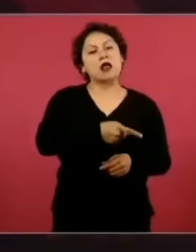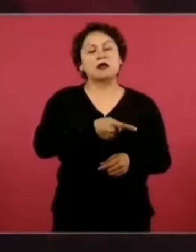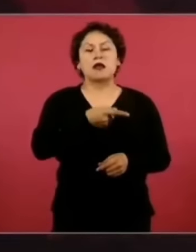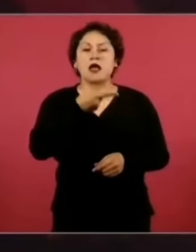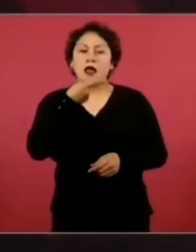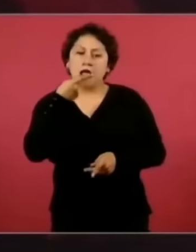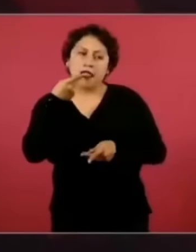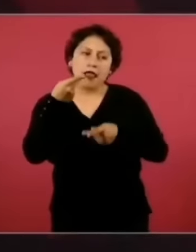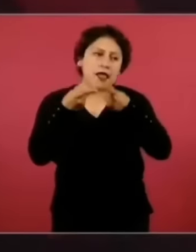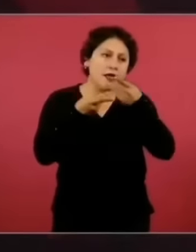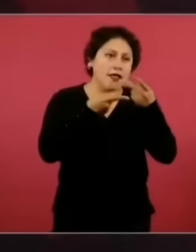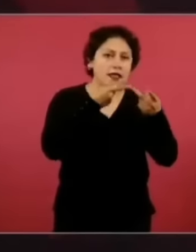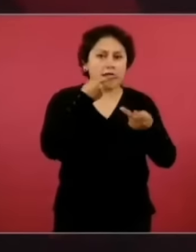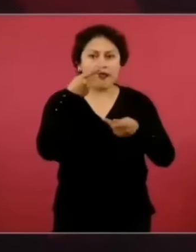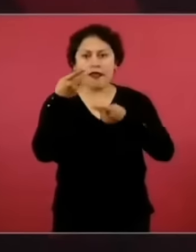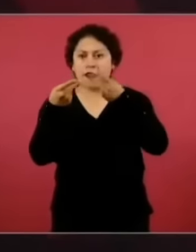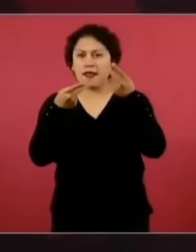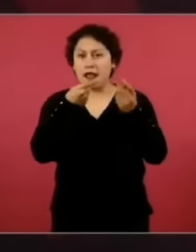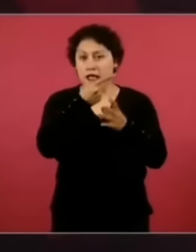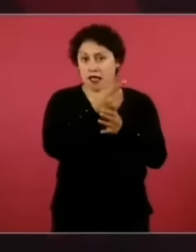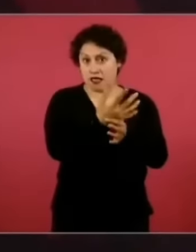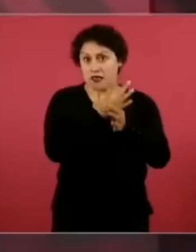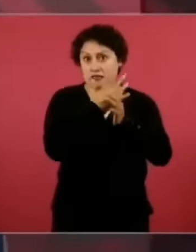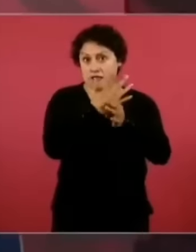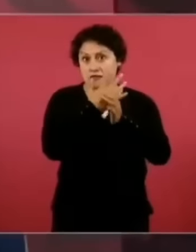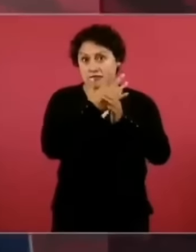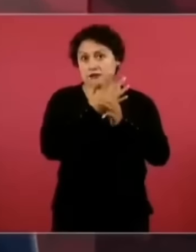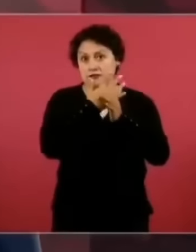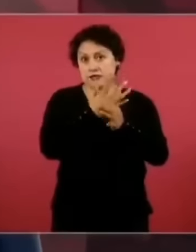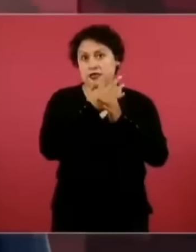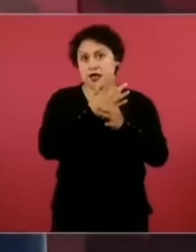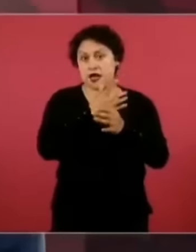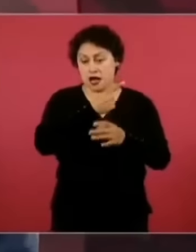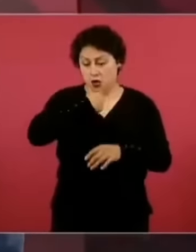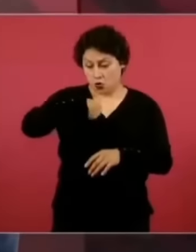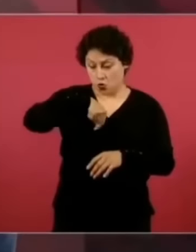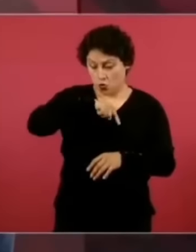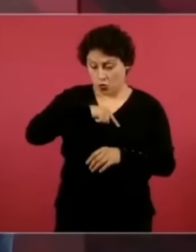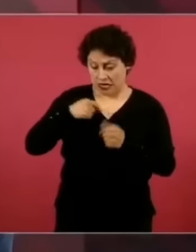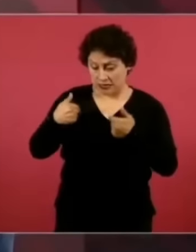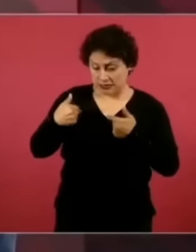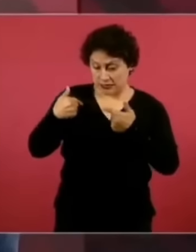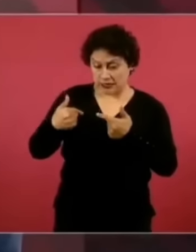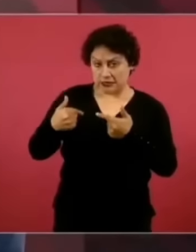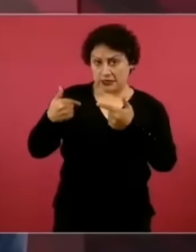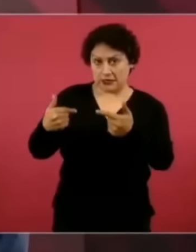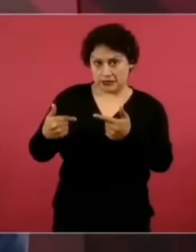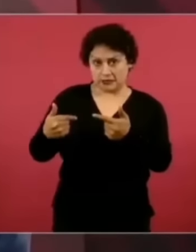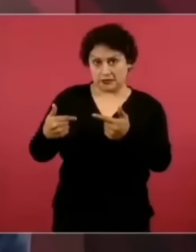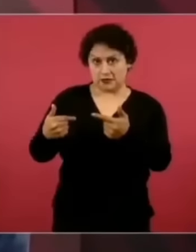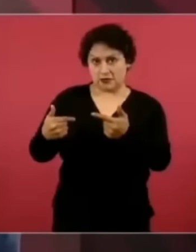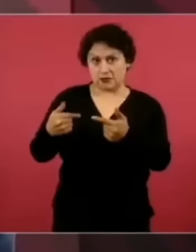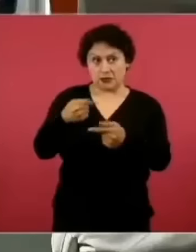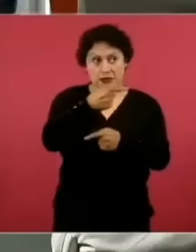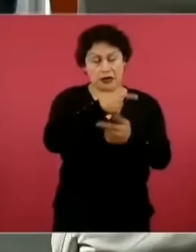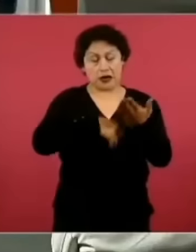de que éramos los de nuestra generación una